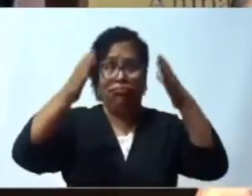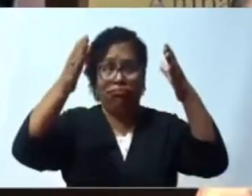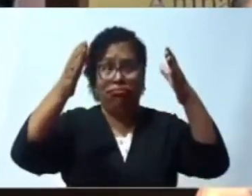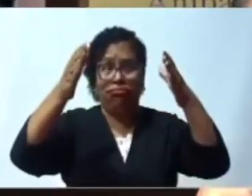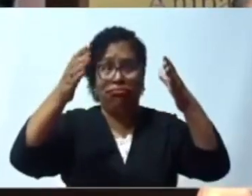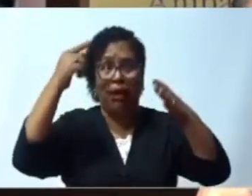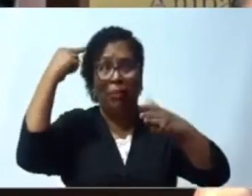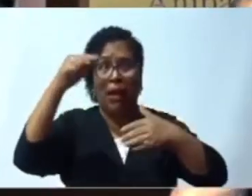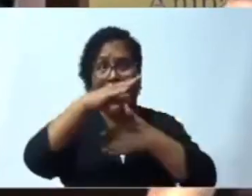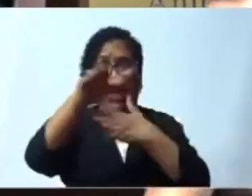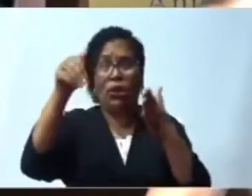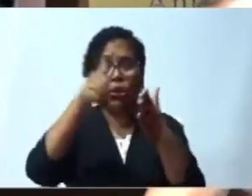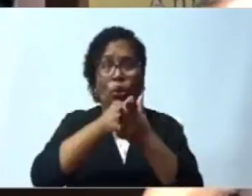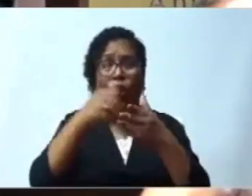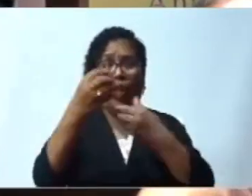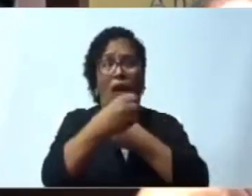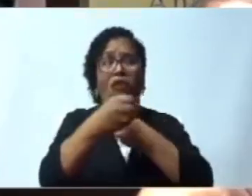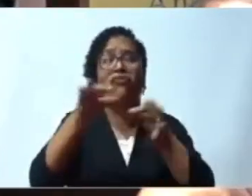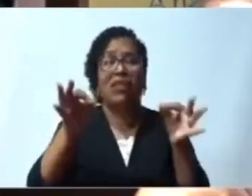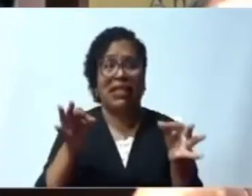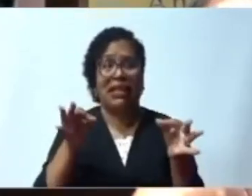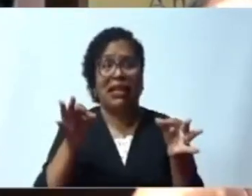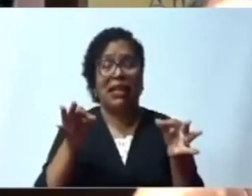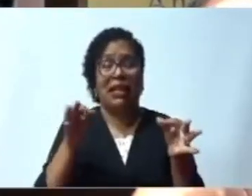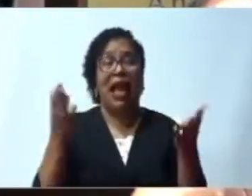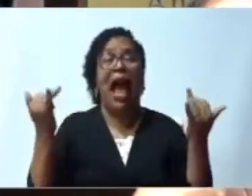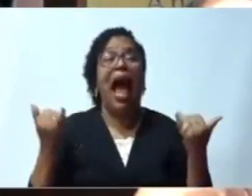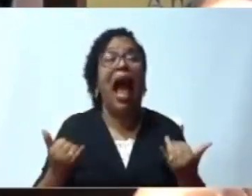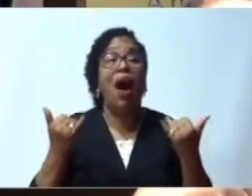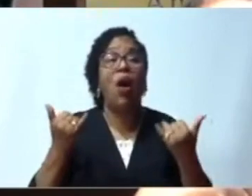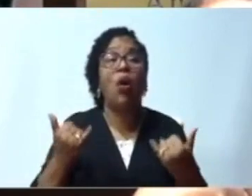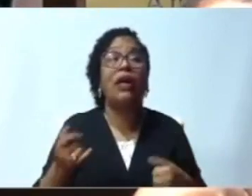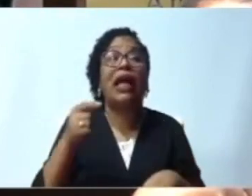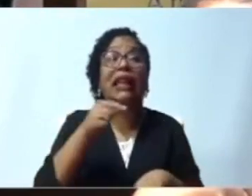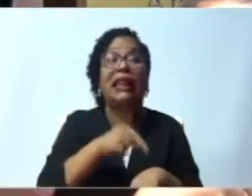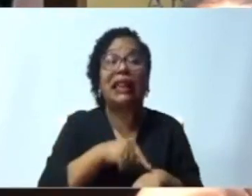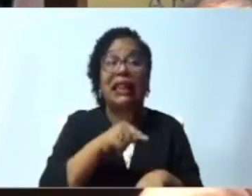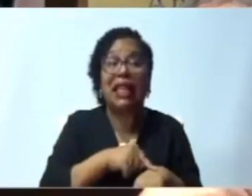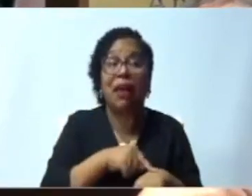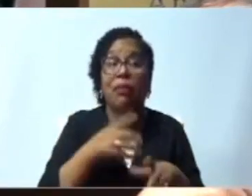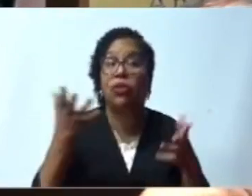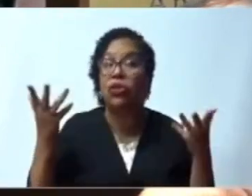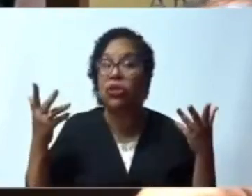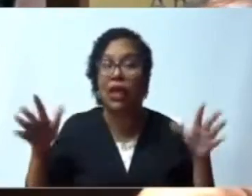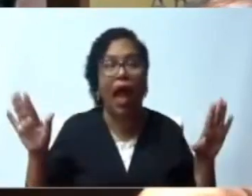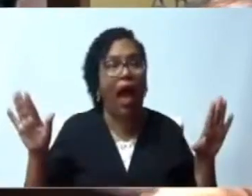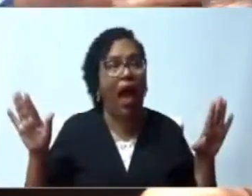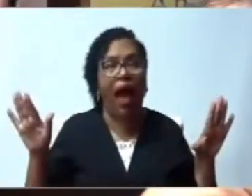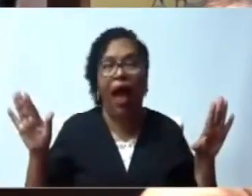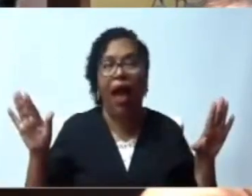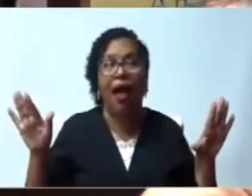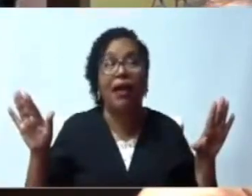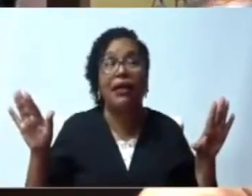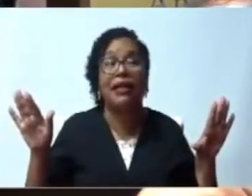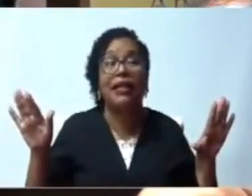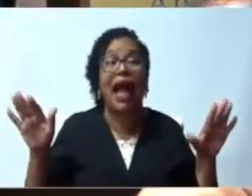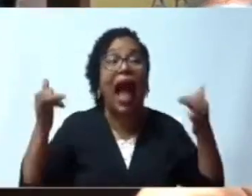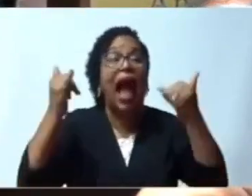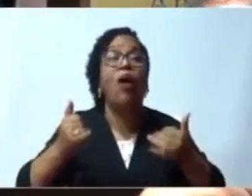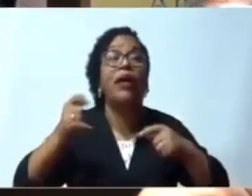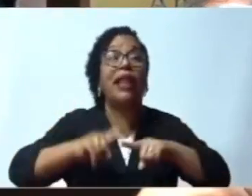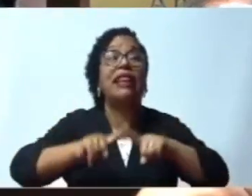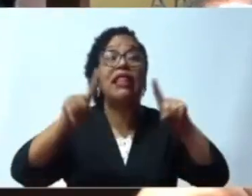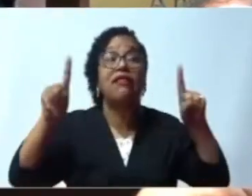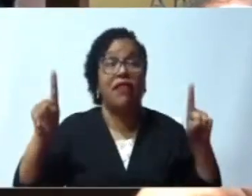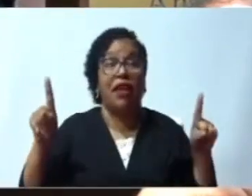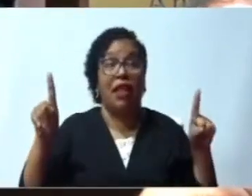cosa. El tiempo demanda otra cosa. El tiempo de los huacales ya terminó. Ya terminó ese tiempo de los huacales,